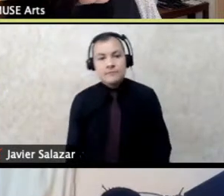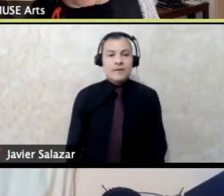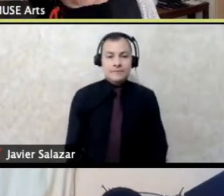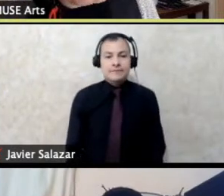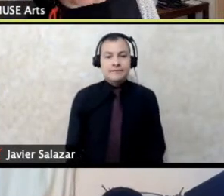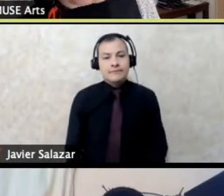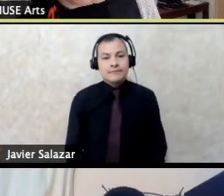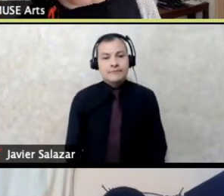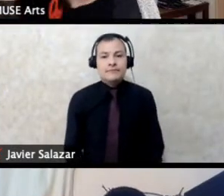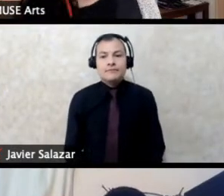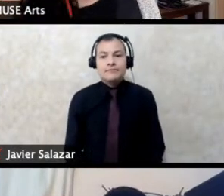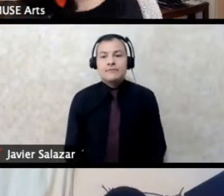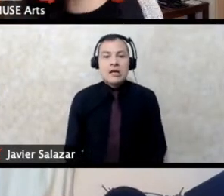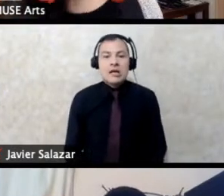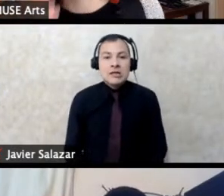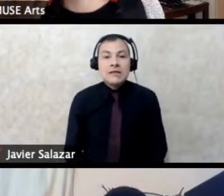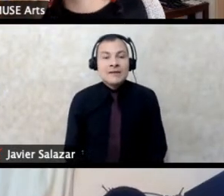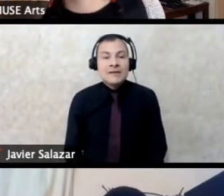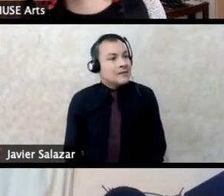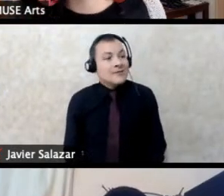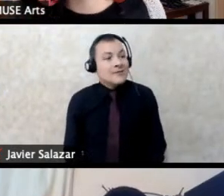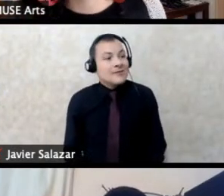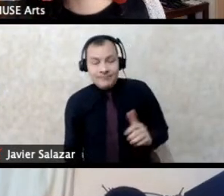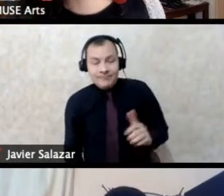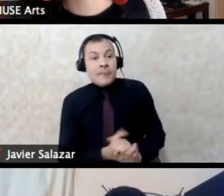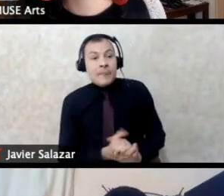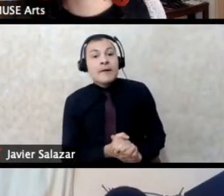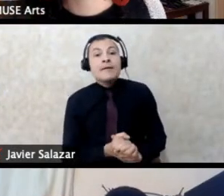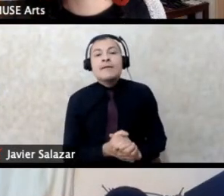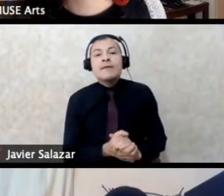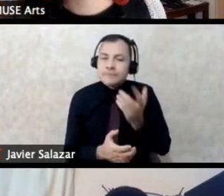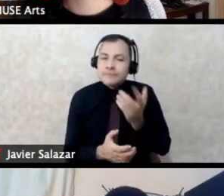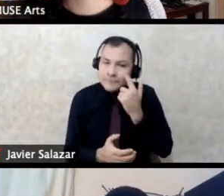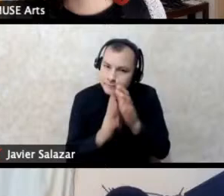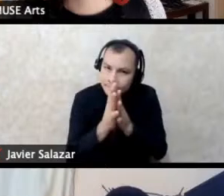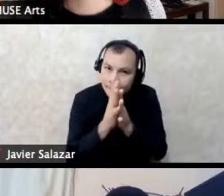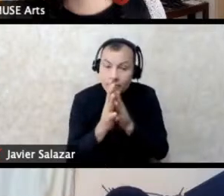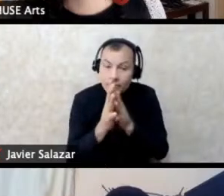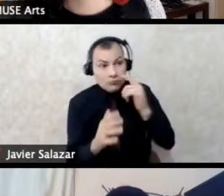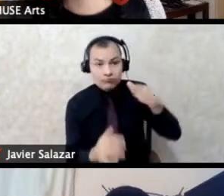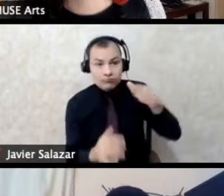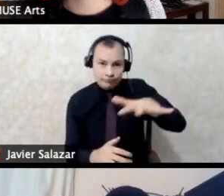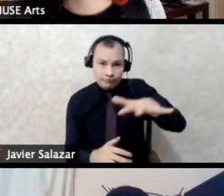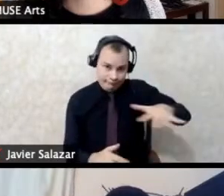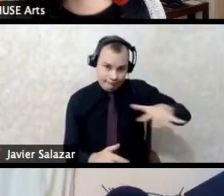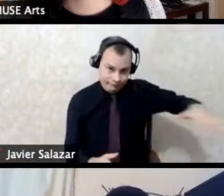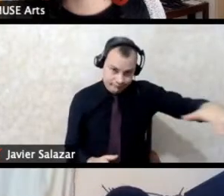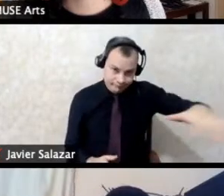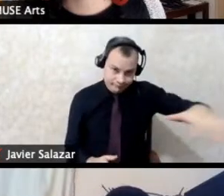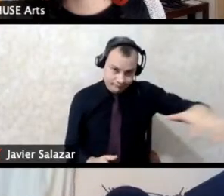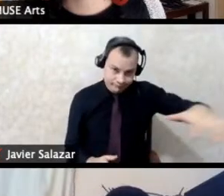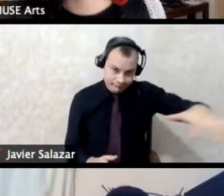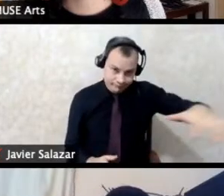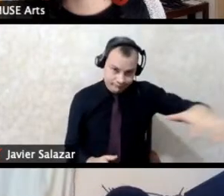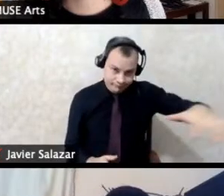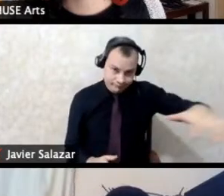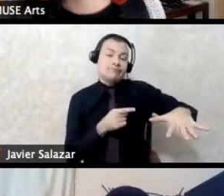Entonces, digamos que el territorio es un territorio complejo. Es una comunidad